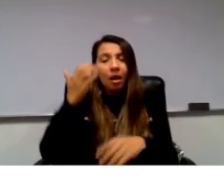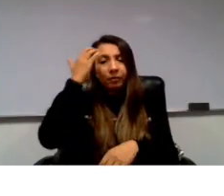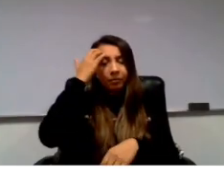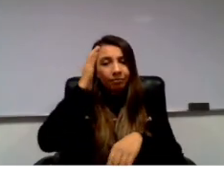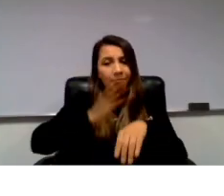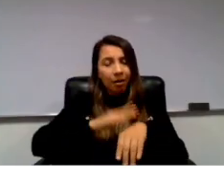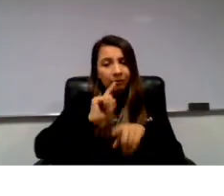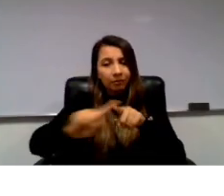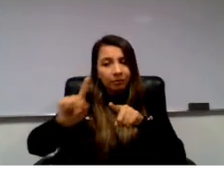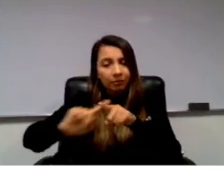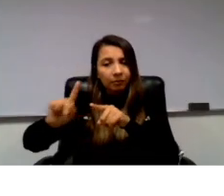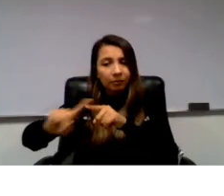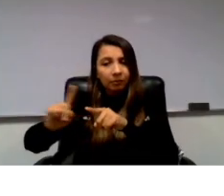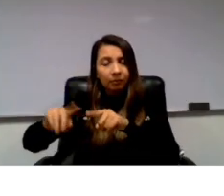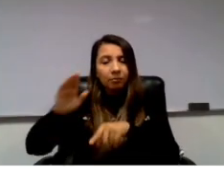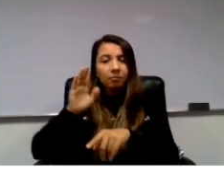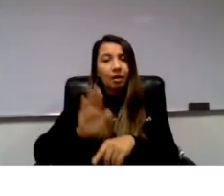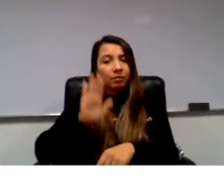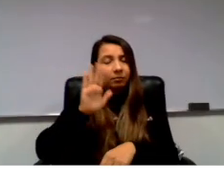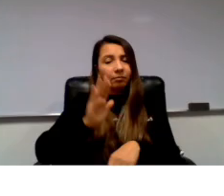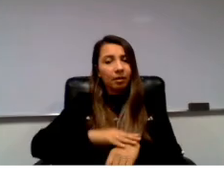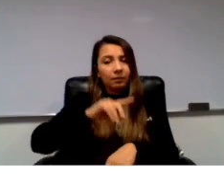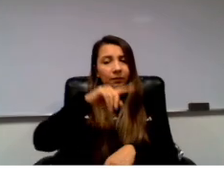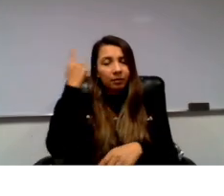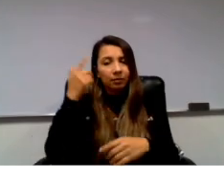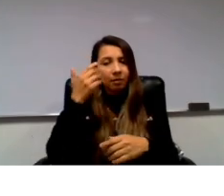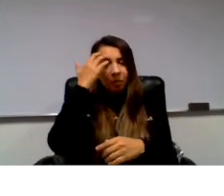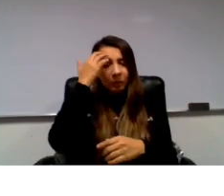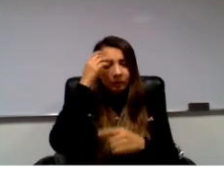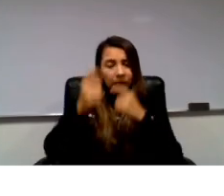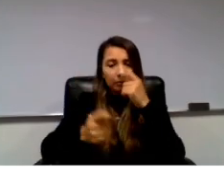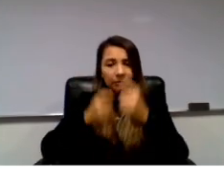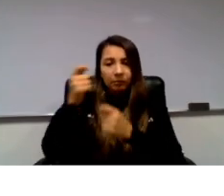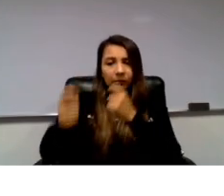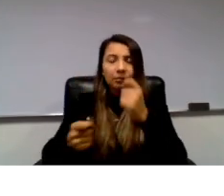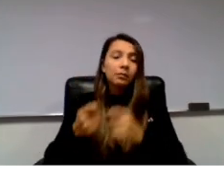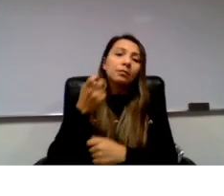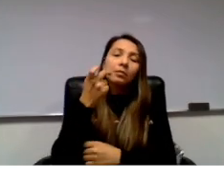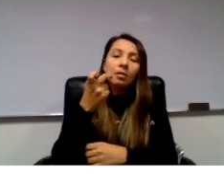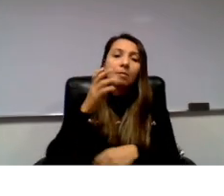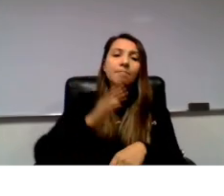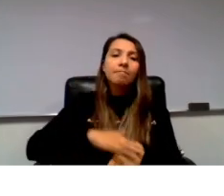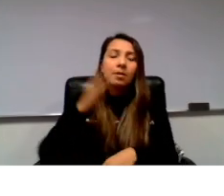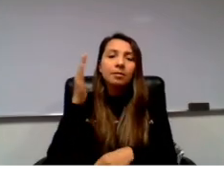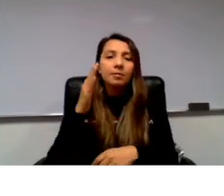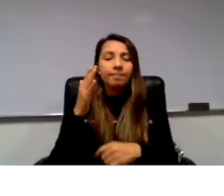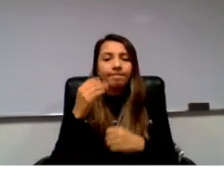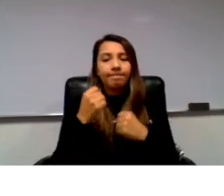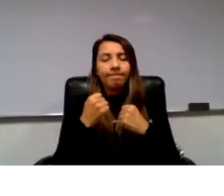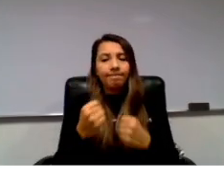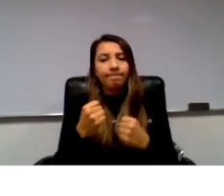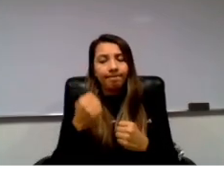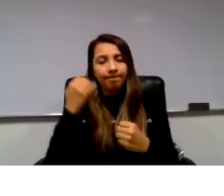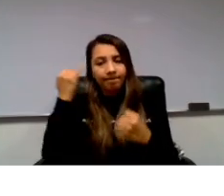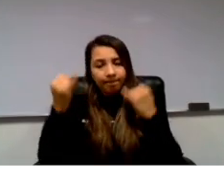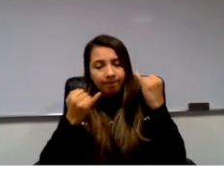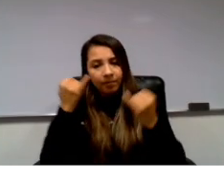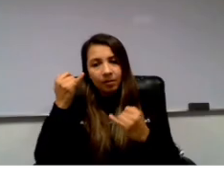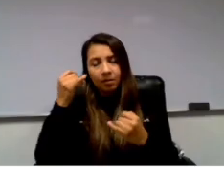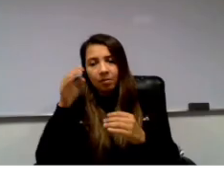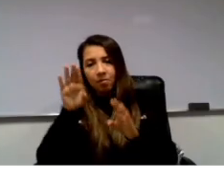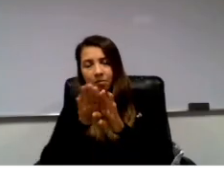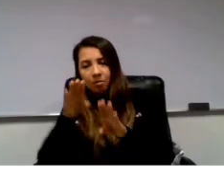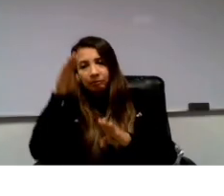¿no? Como que tenemos más herramientas para conocer más cosas, más detalles de esto. Y con esto se van fortaleciendo pues las propuestas, las